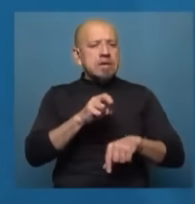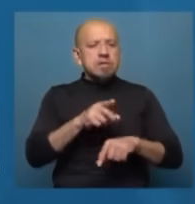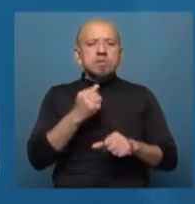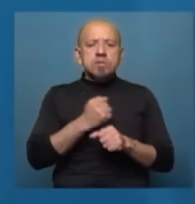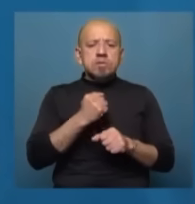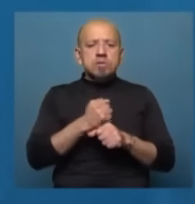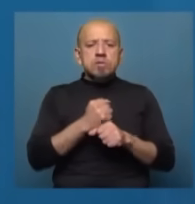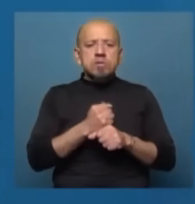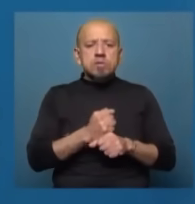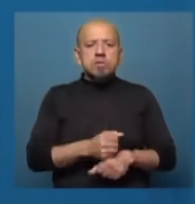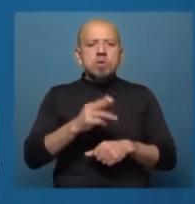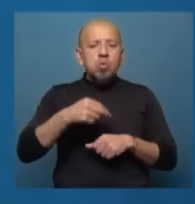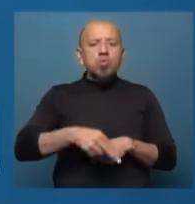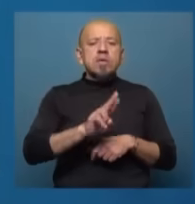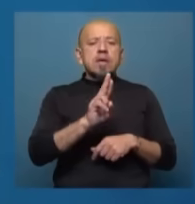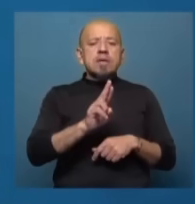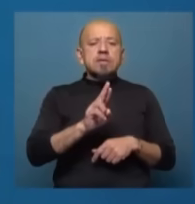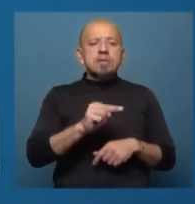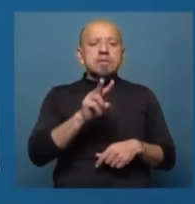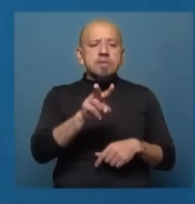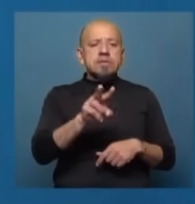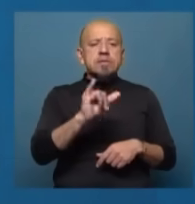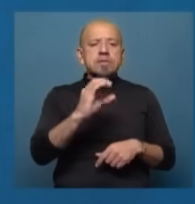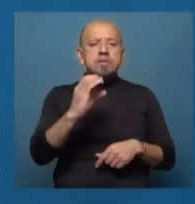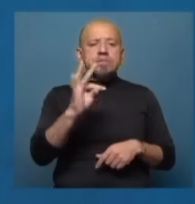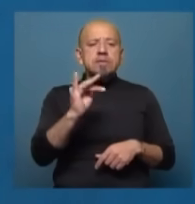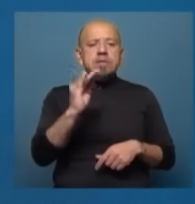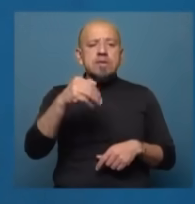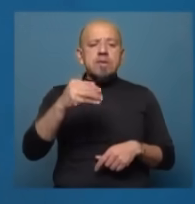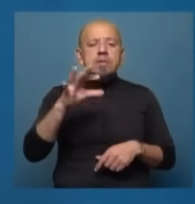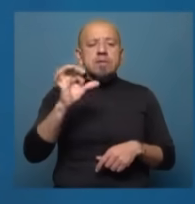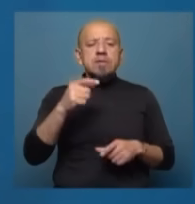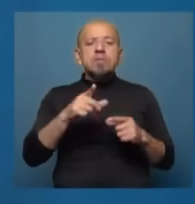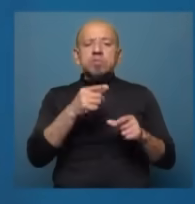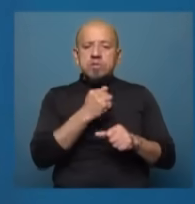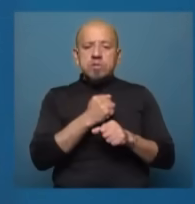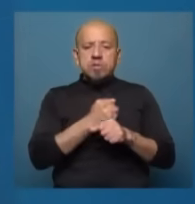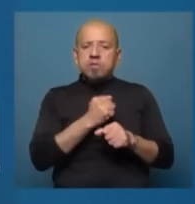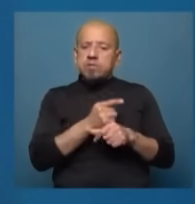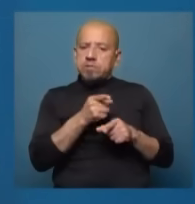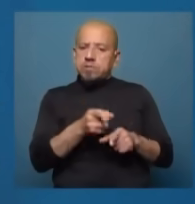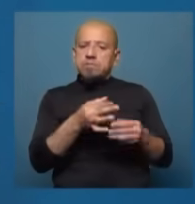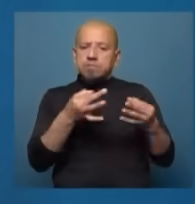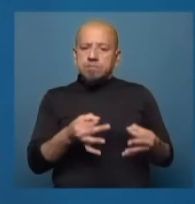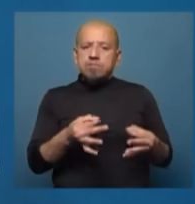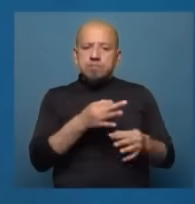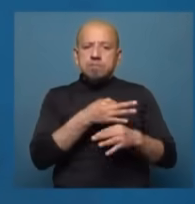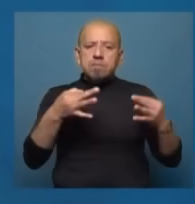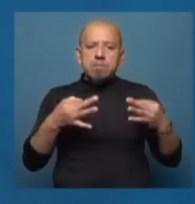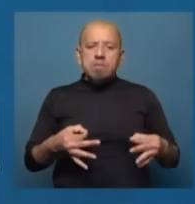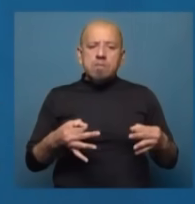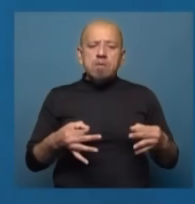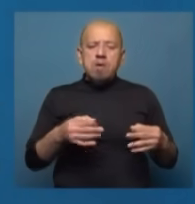quiero recordar a la unidad de víctimas porque si no fuera por la unidad de víctimas y su trabajo también eh excelente